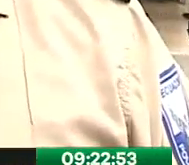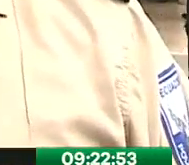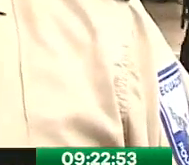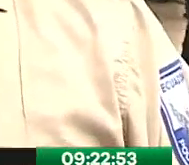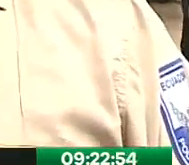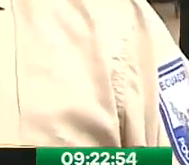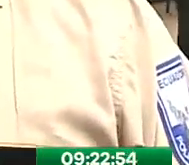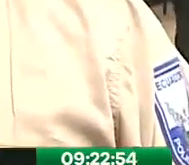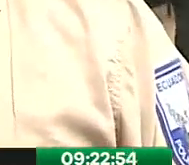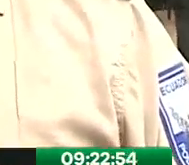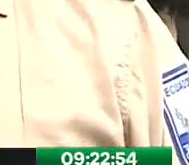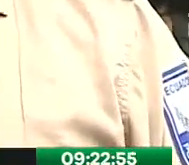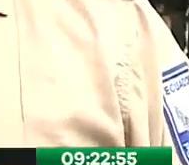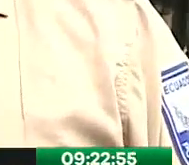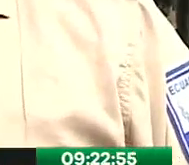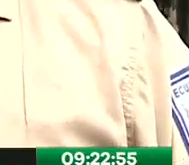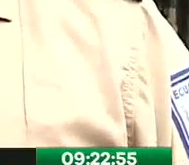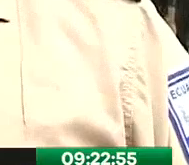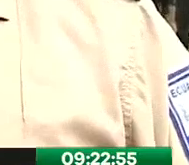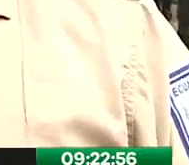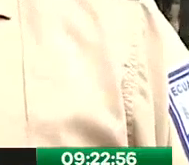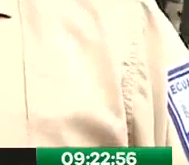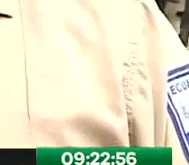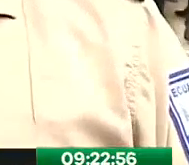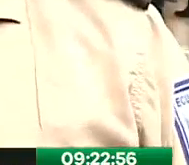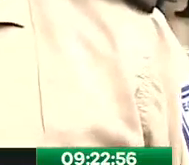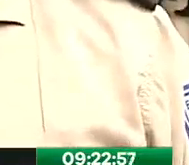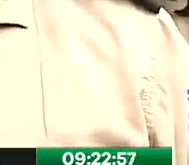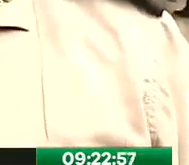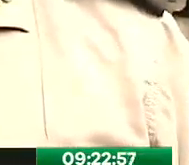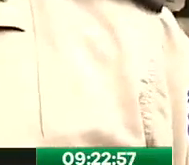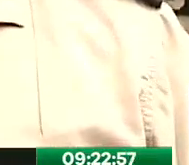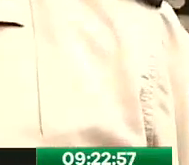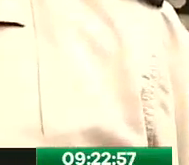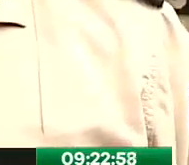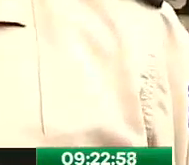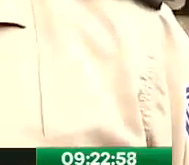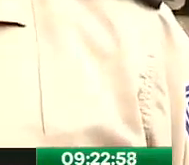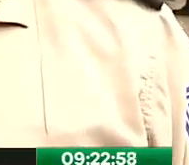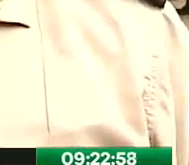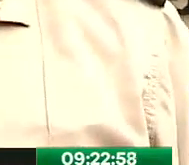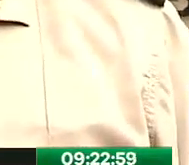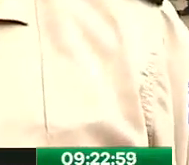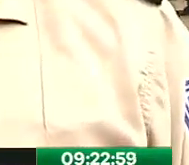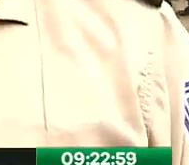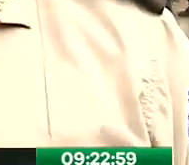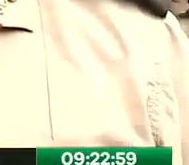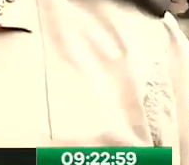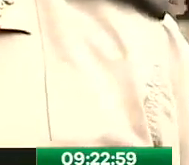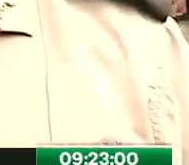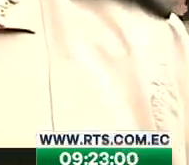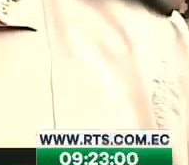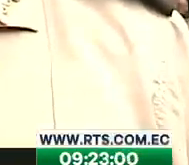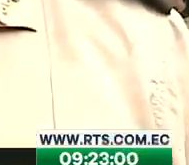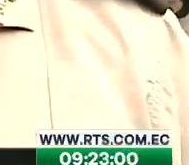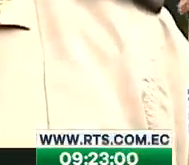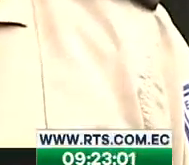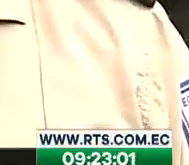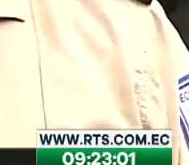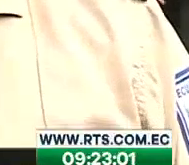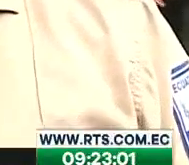especial todos están con orificios de entrada y salida, pero hay un casquillo, un proyectil más bien dicho, que